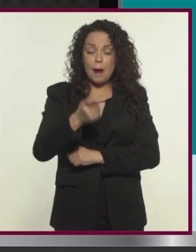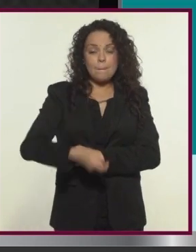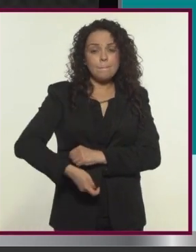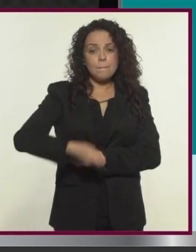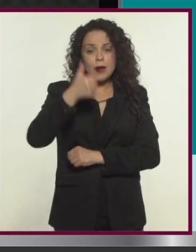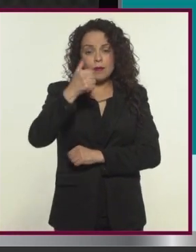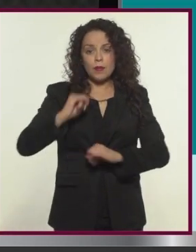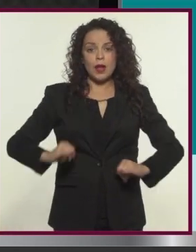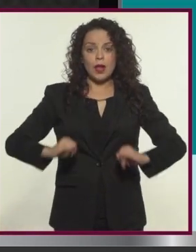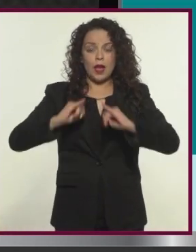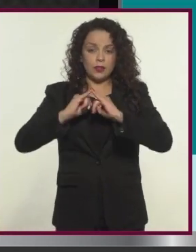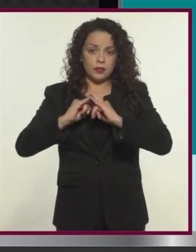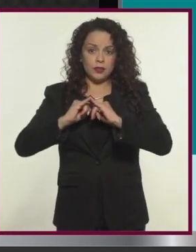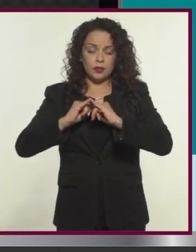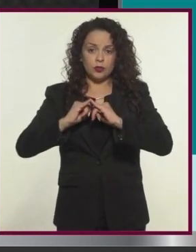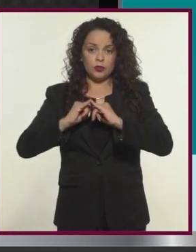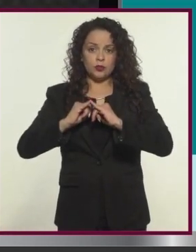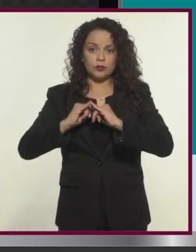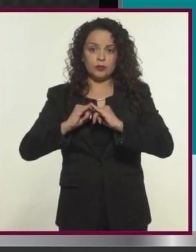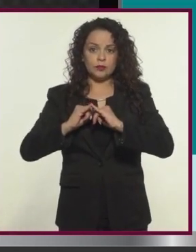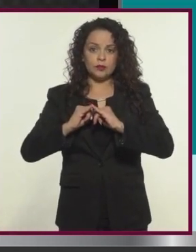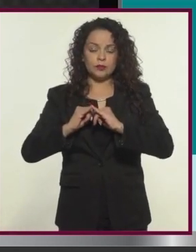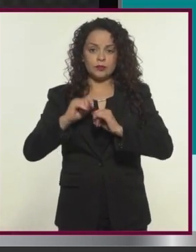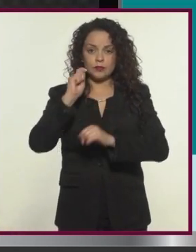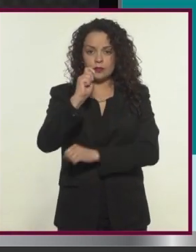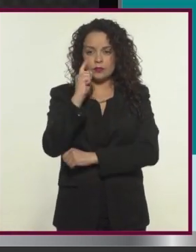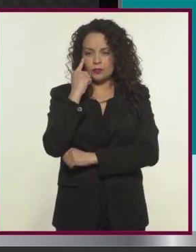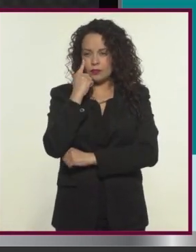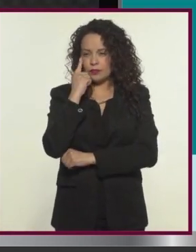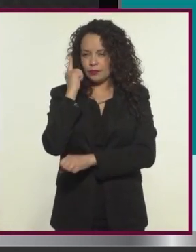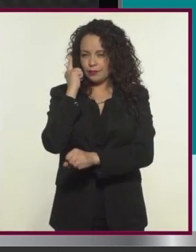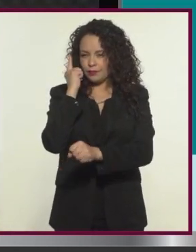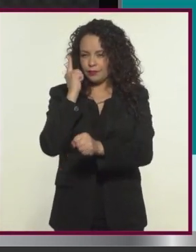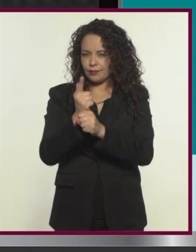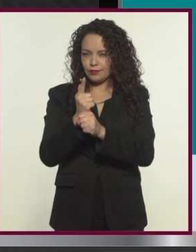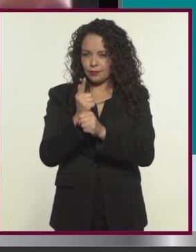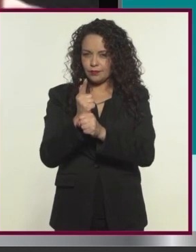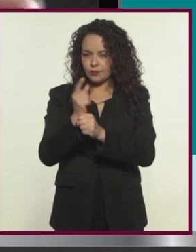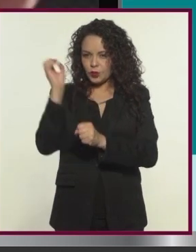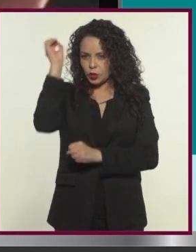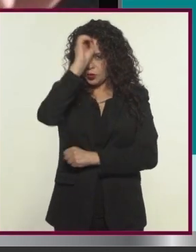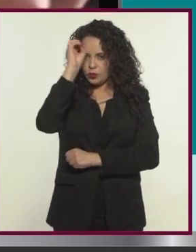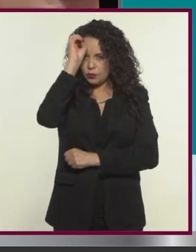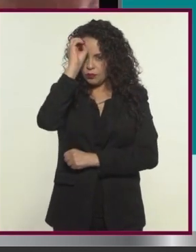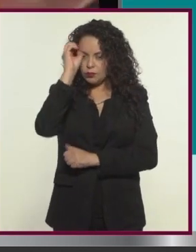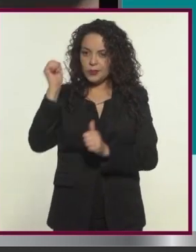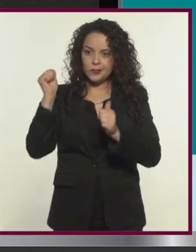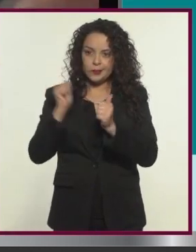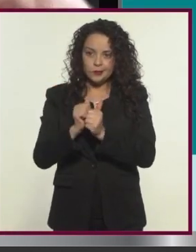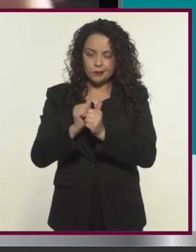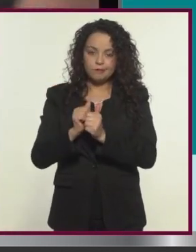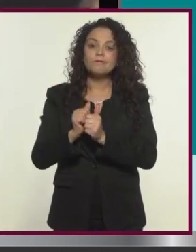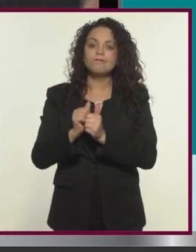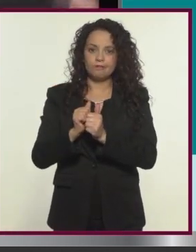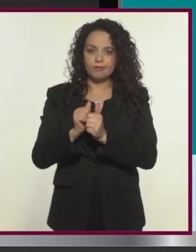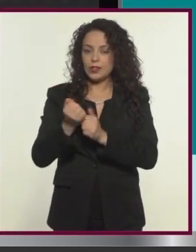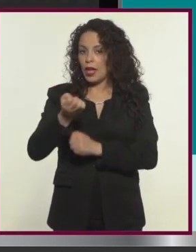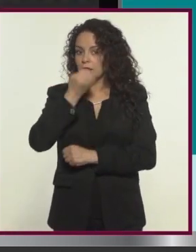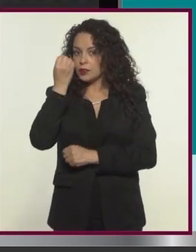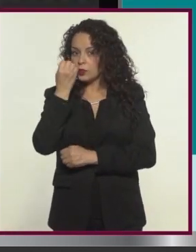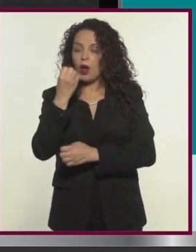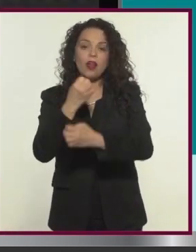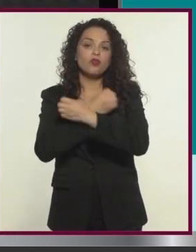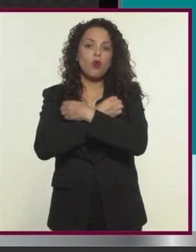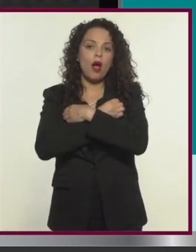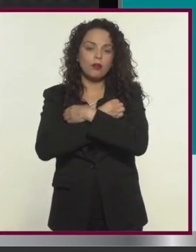esta fue la primera institución que de alguna manera pone el ojo desde un punto de vista académico, porque antes recordar que al